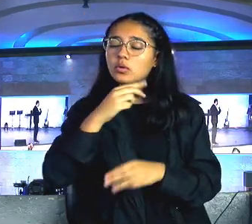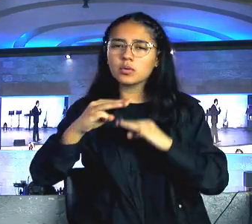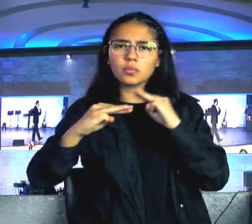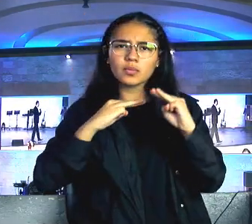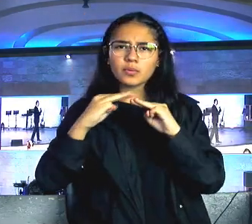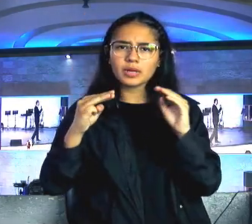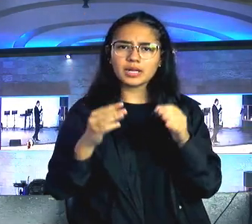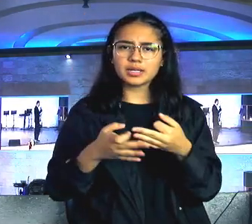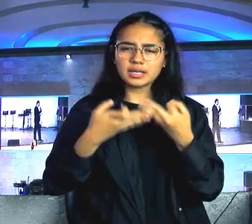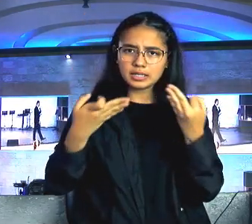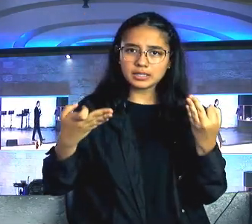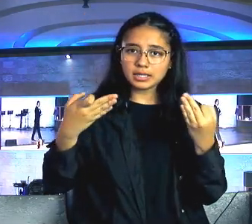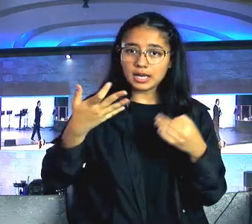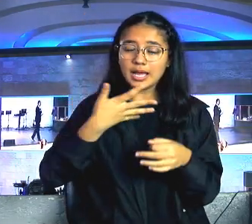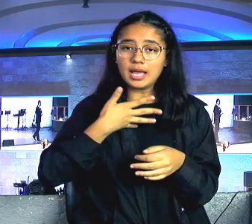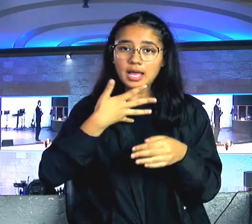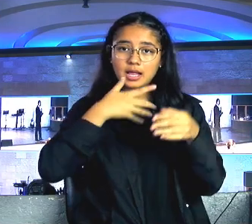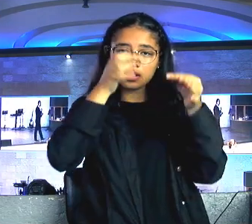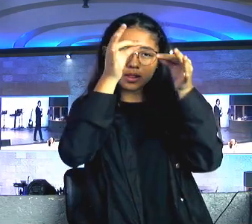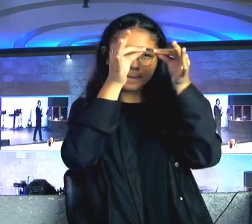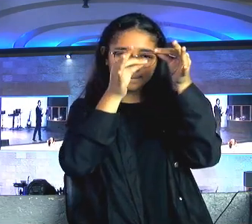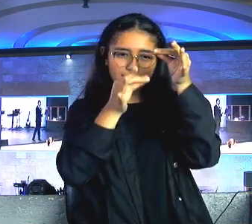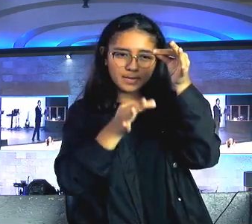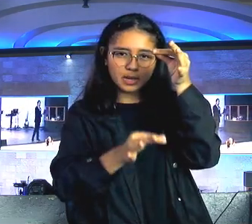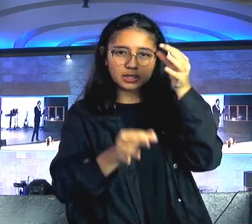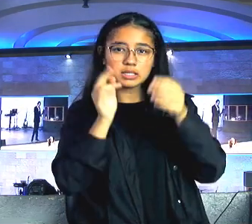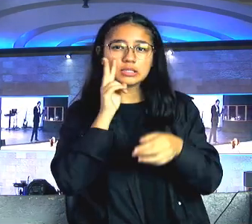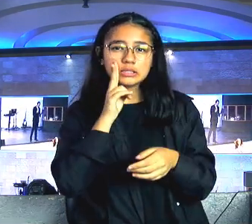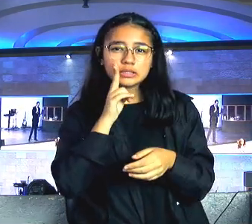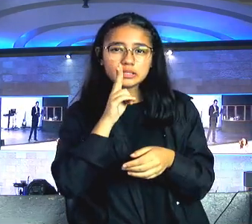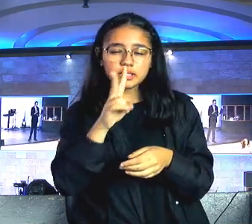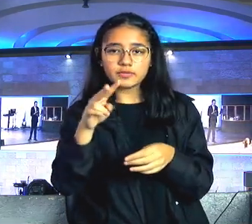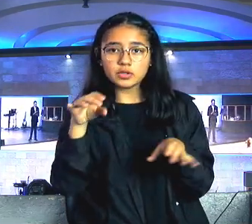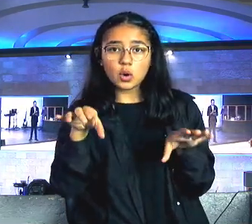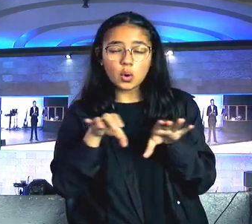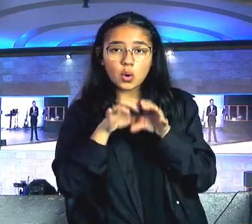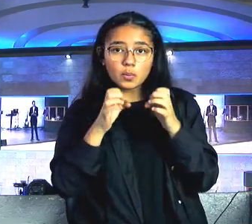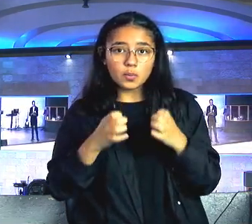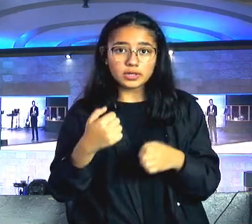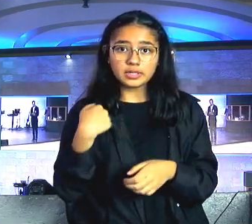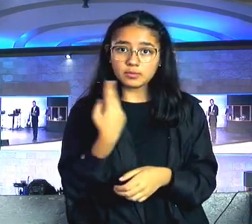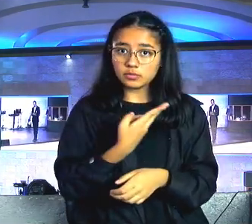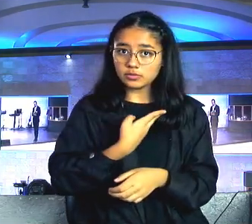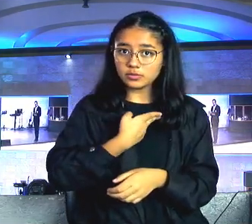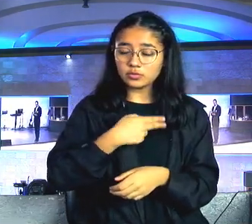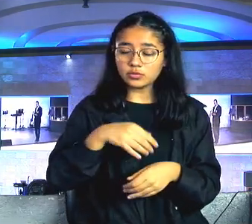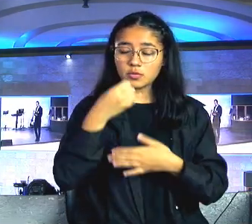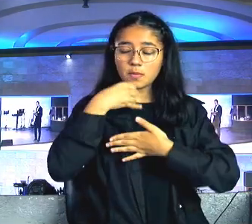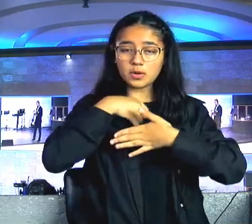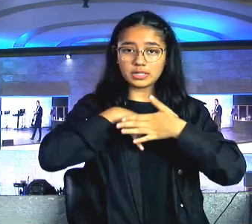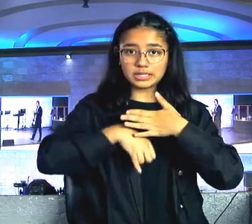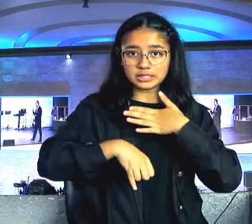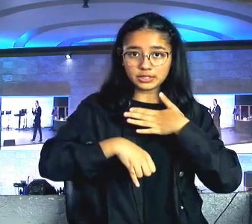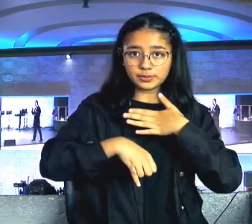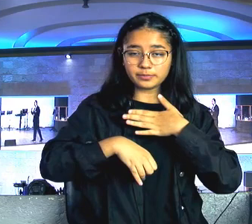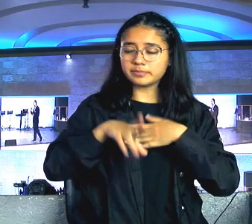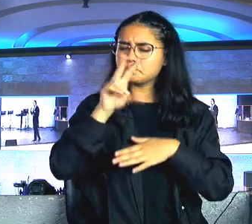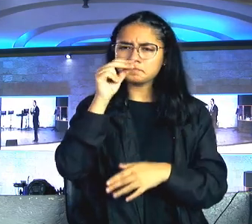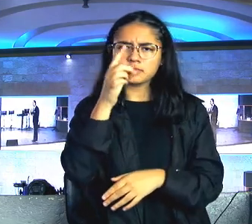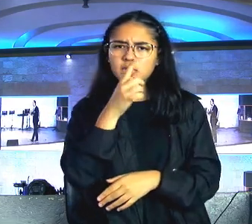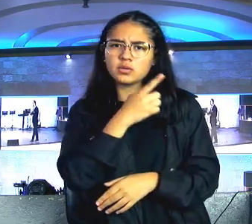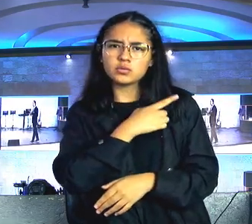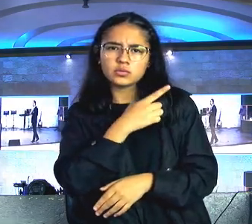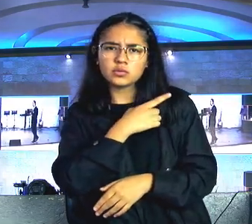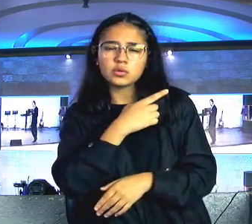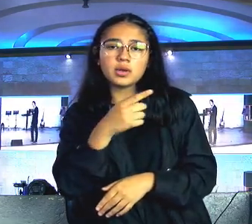una plomada, y de esa manera Él está revisando cómo estamos por dentro. La cuestión es que Él no solamente ve, repito, ve